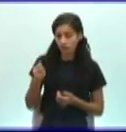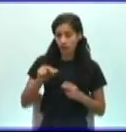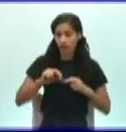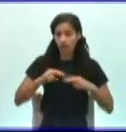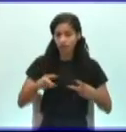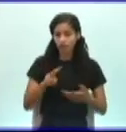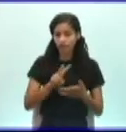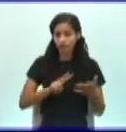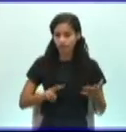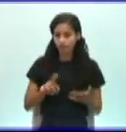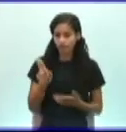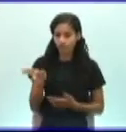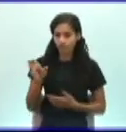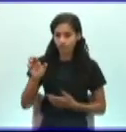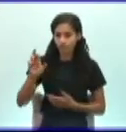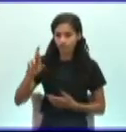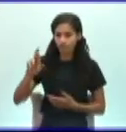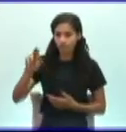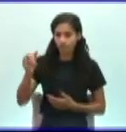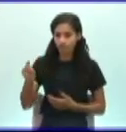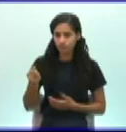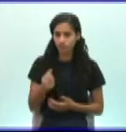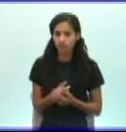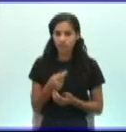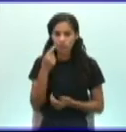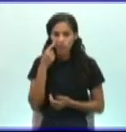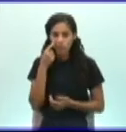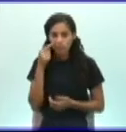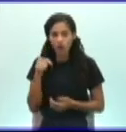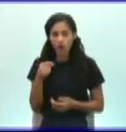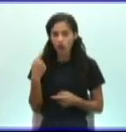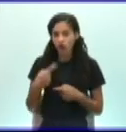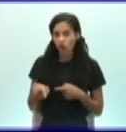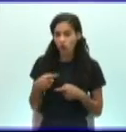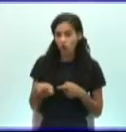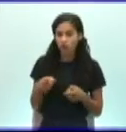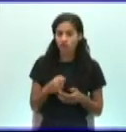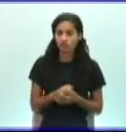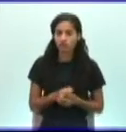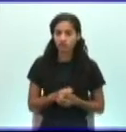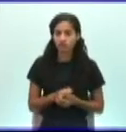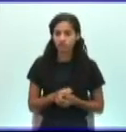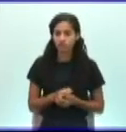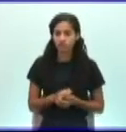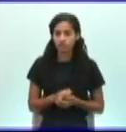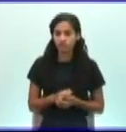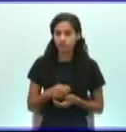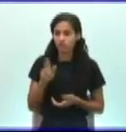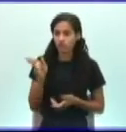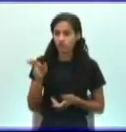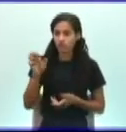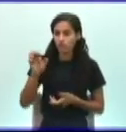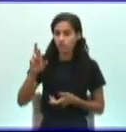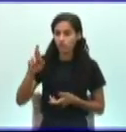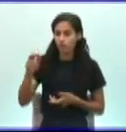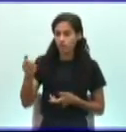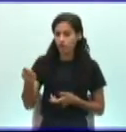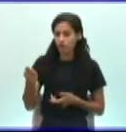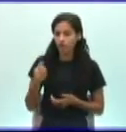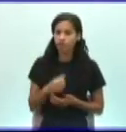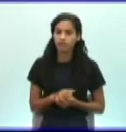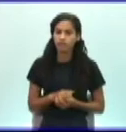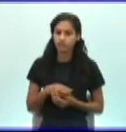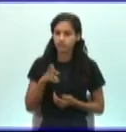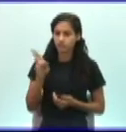leer, perra. Veamos ahora la palabra de la derecha, pera. Vuelvo a